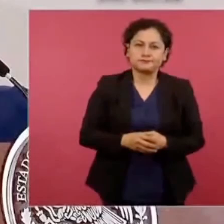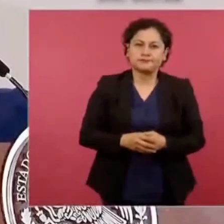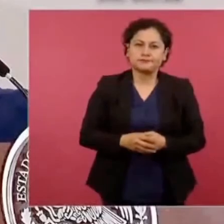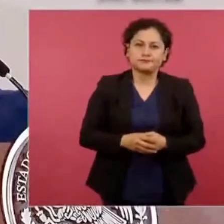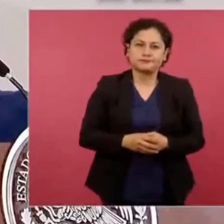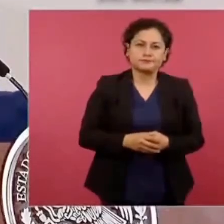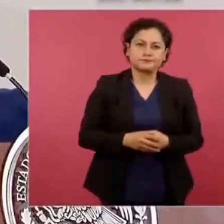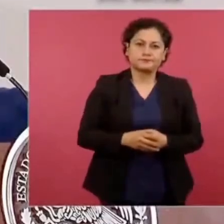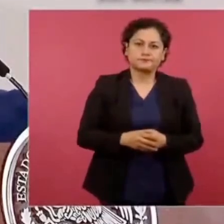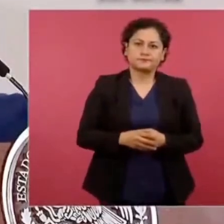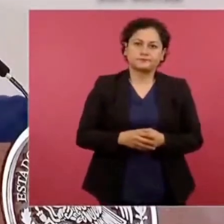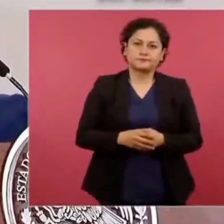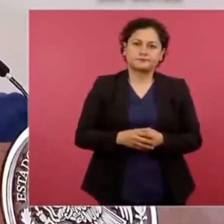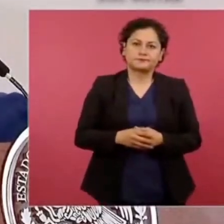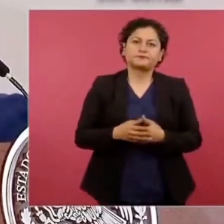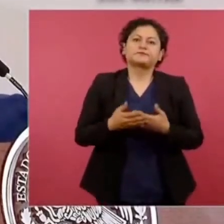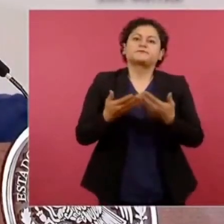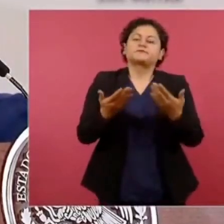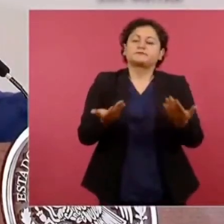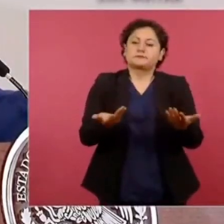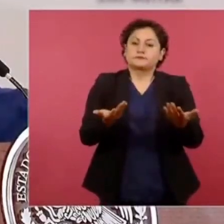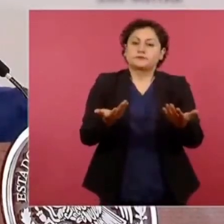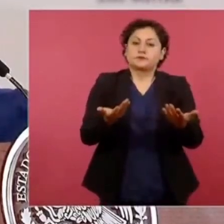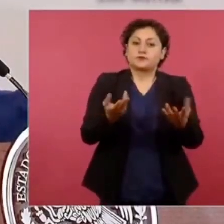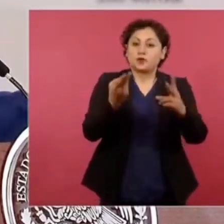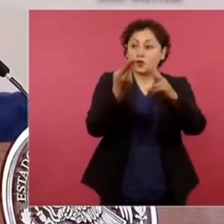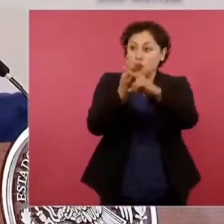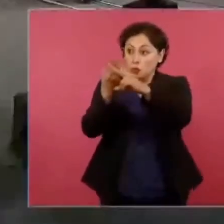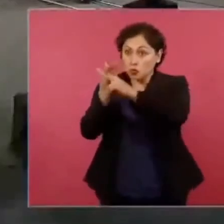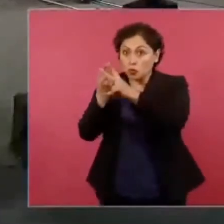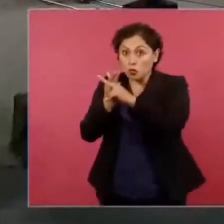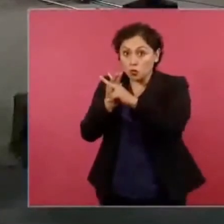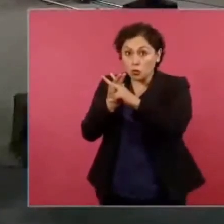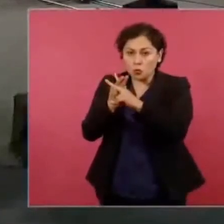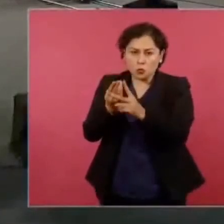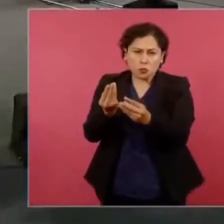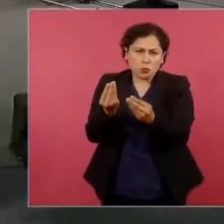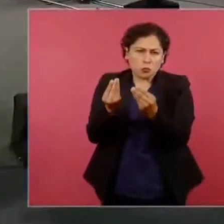donde tenemos más homicidios, donde hay más consumo.